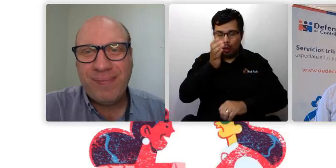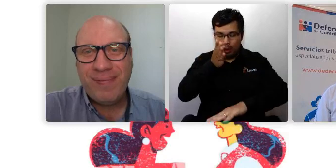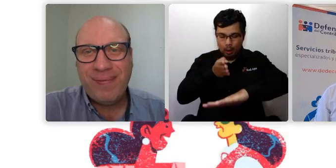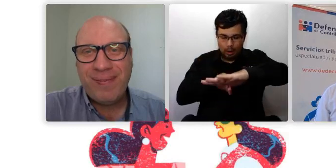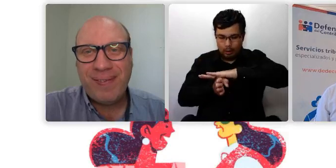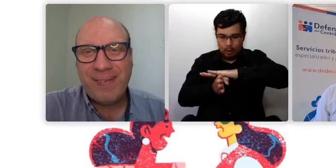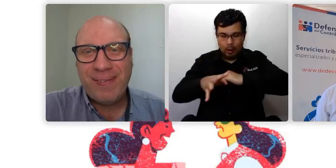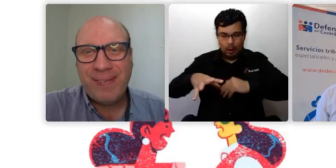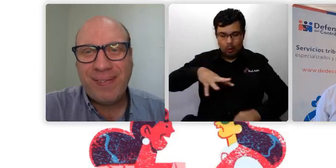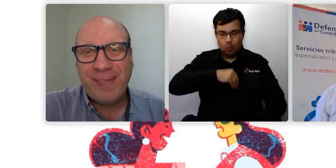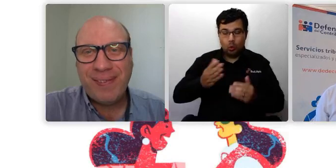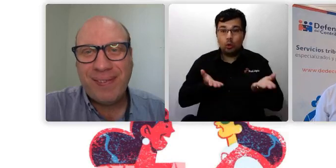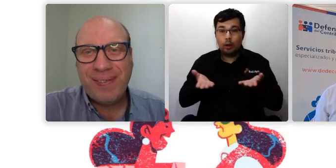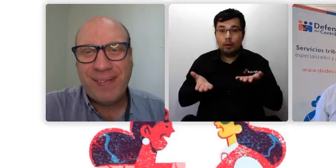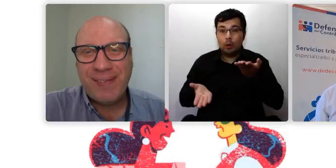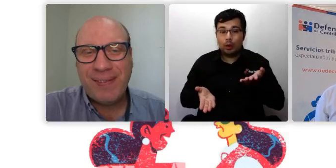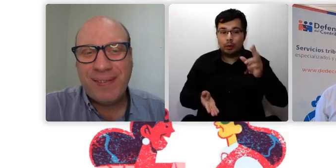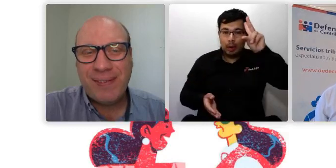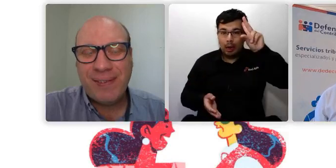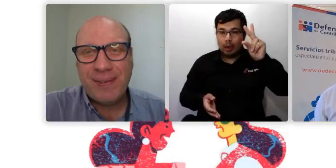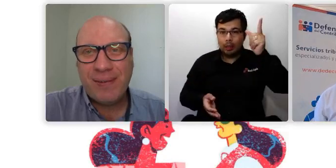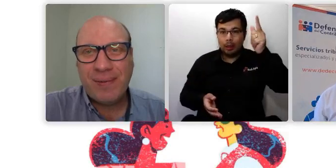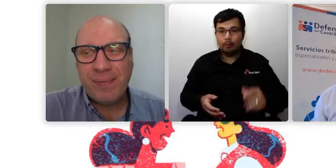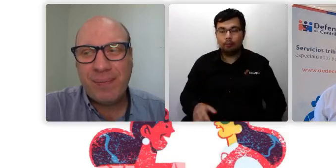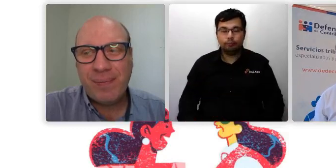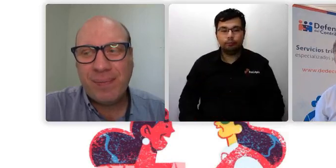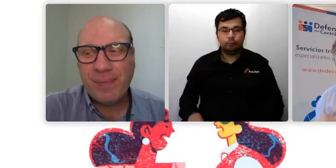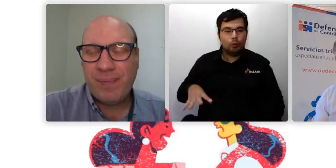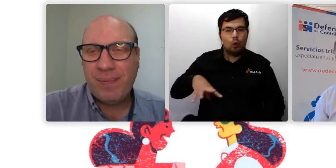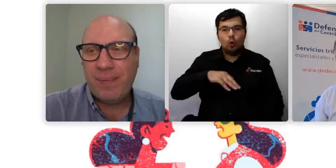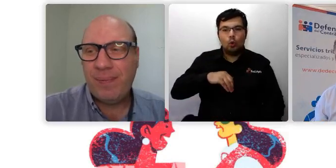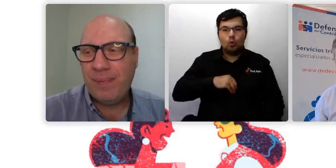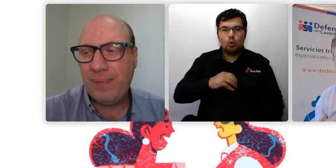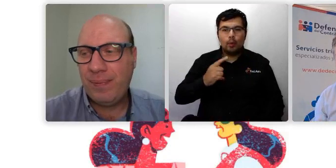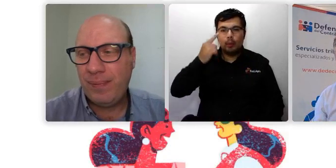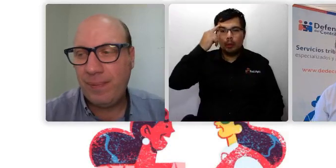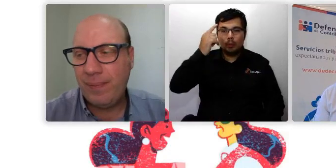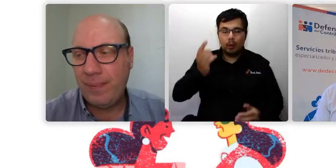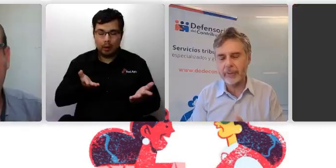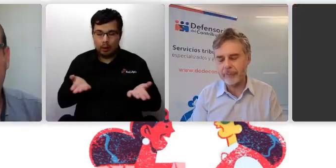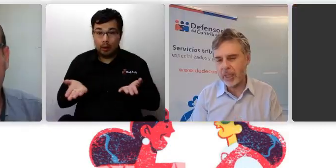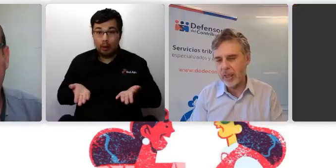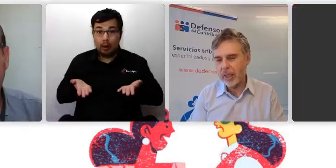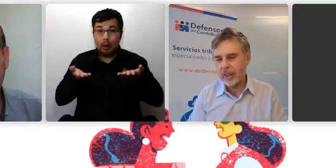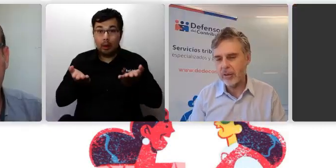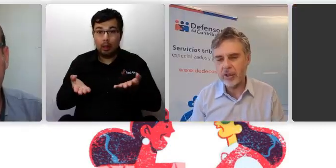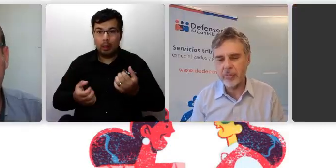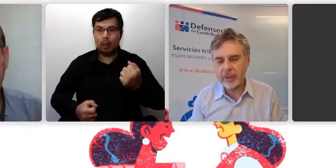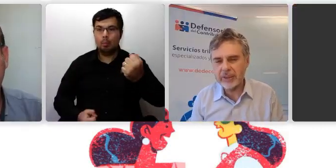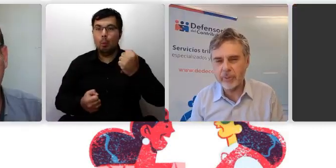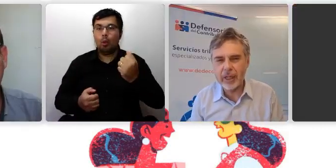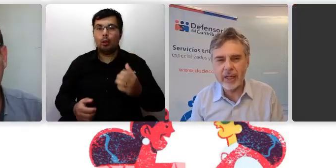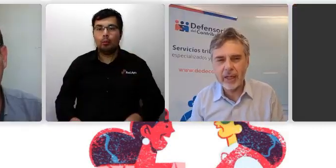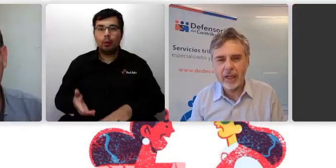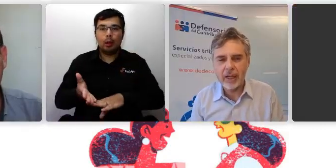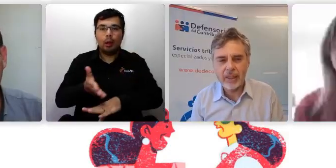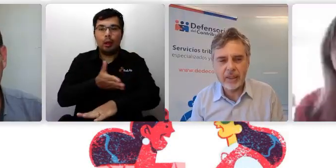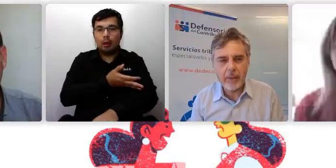idea. Nosotros pensamos que el servicio que damos es súper potente. O sea, como les comenté al